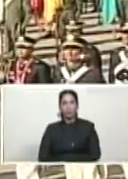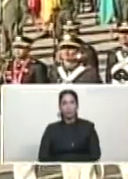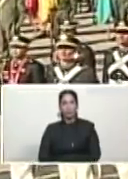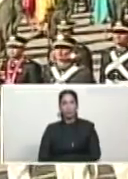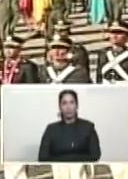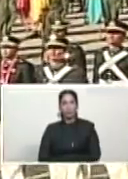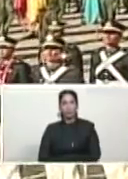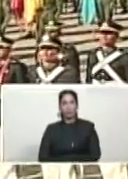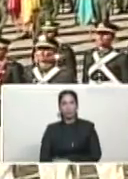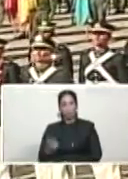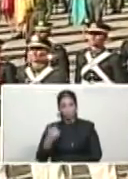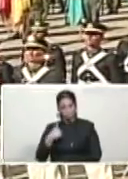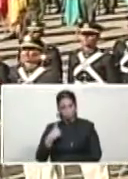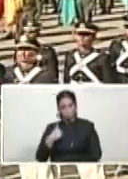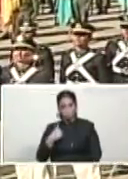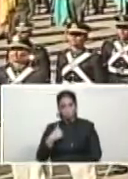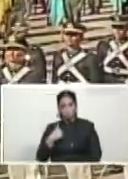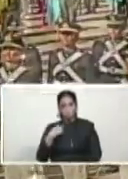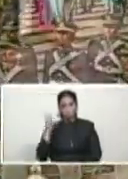Y hoy vengo